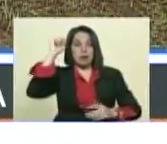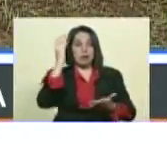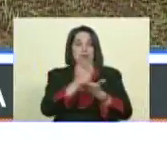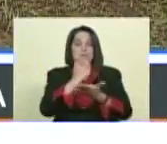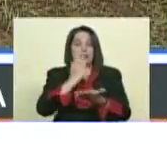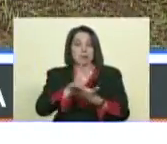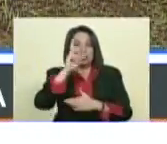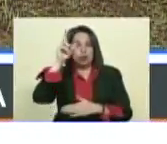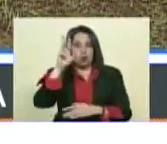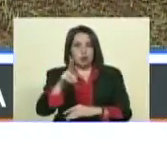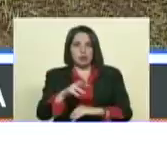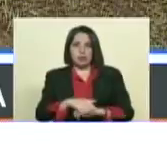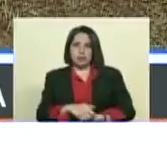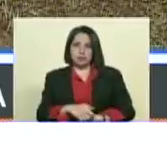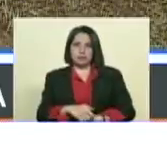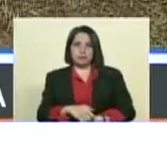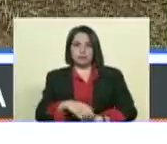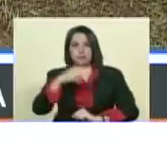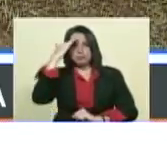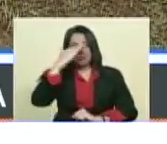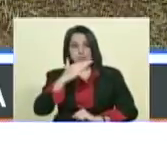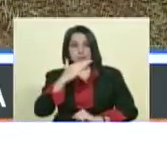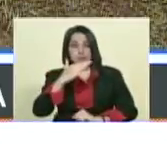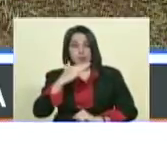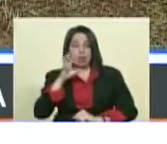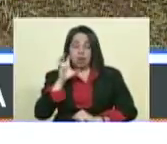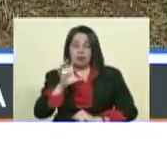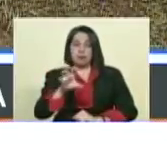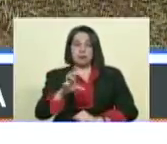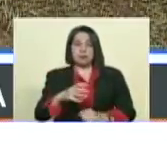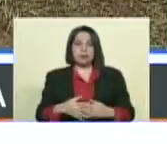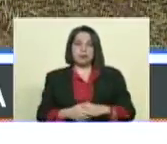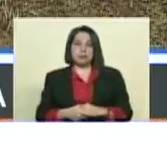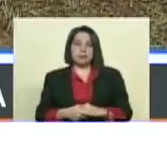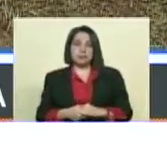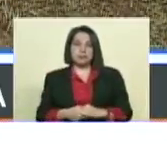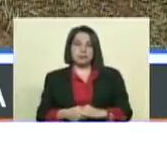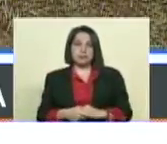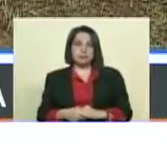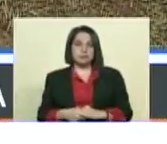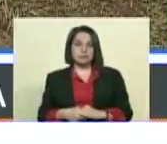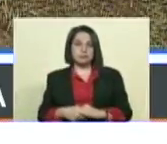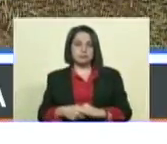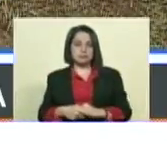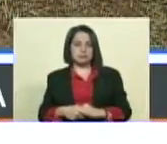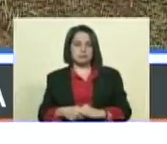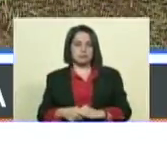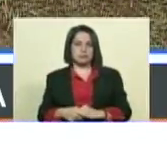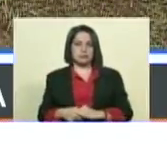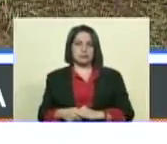nuestros soldados de la patria, los soldados de nuestra Fuerza Armada Nacional Bolivariana.